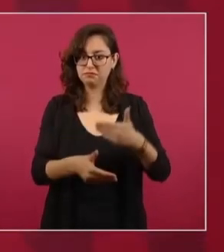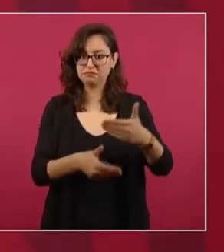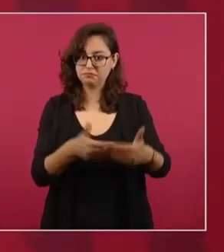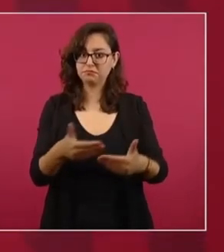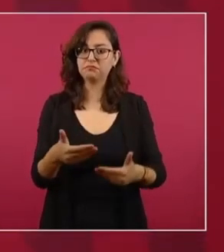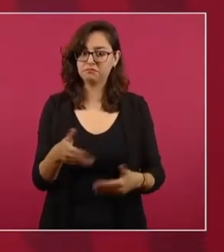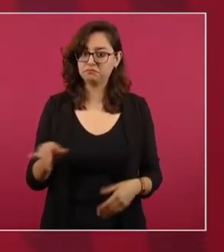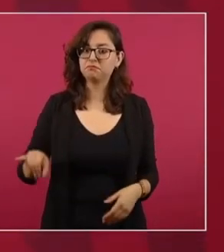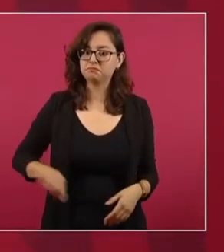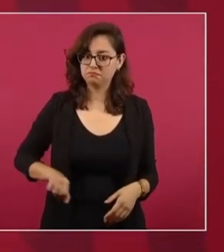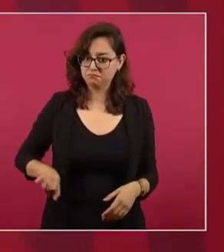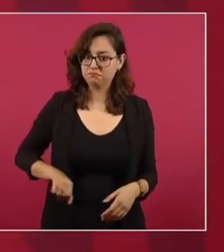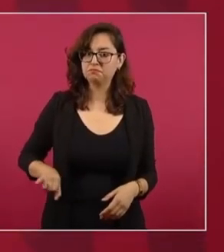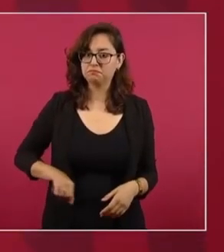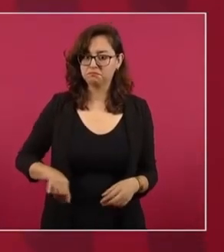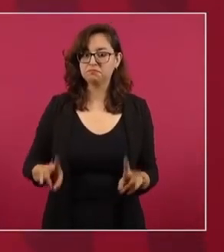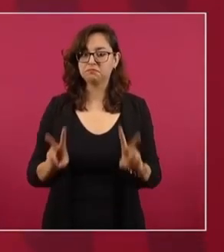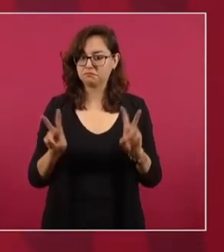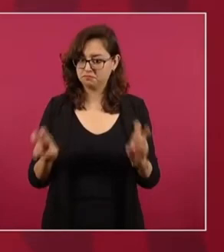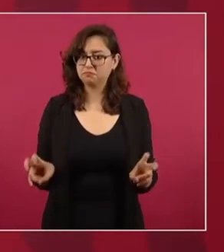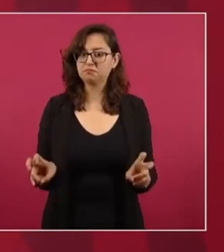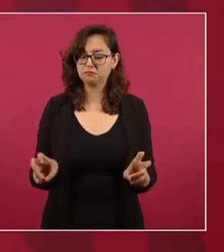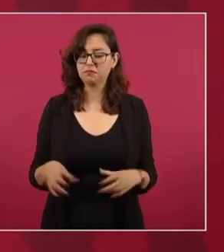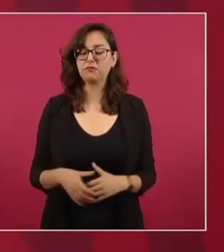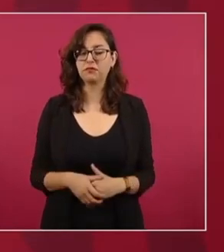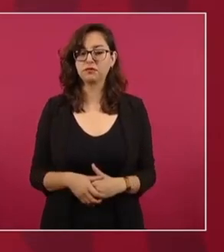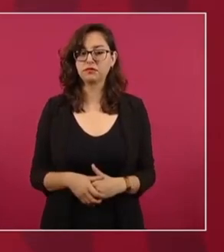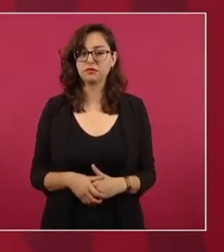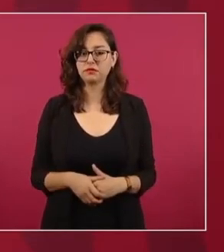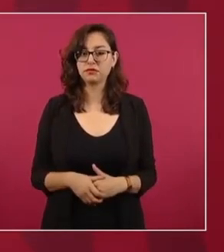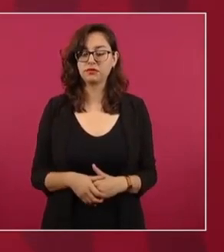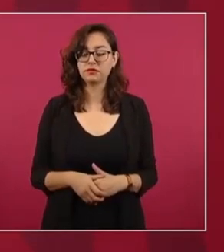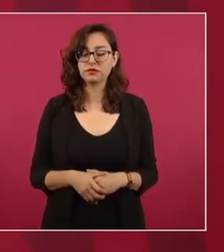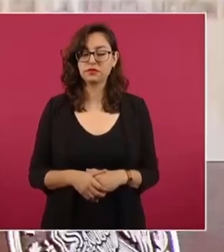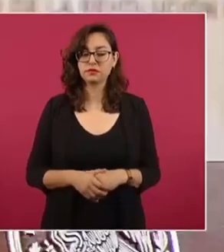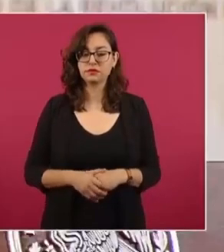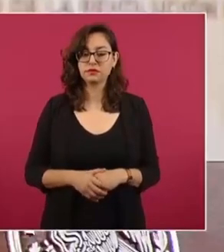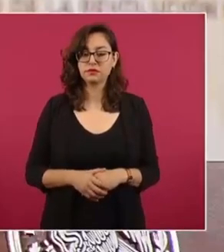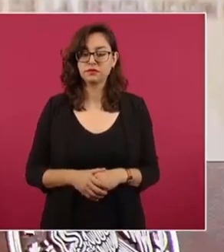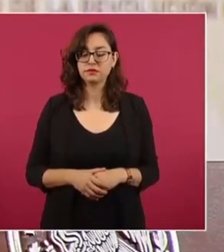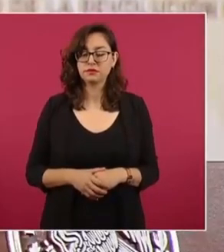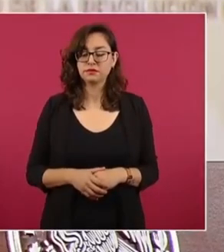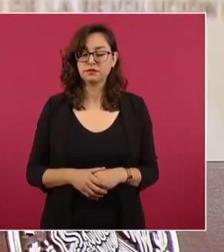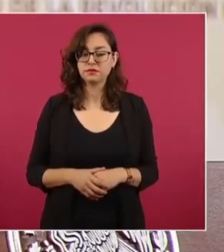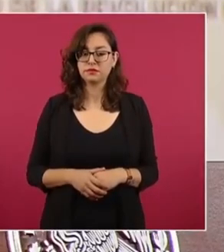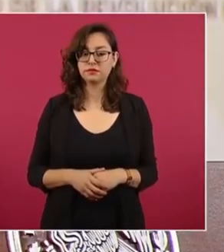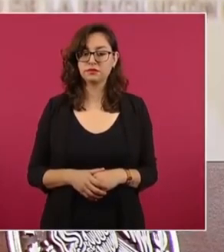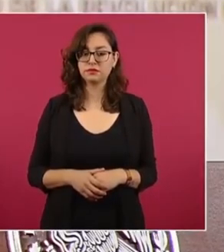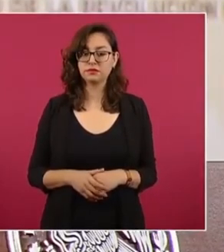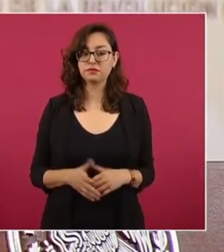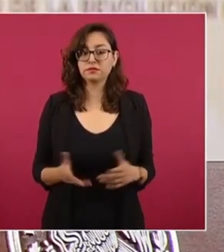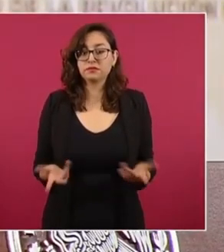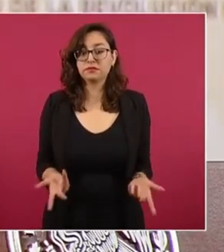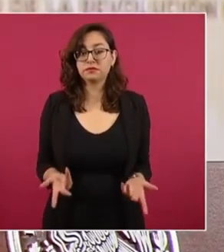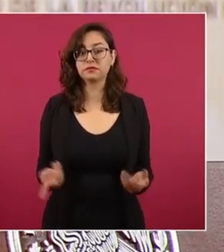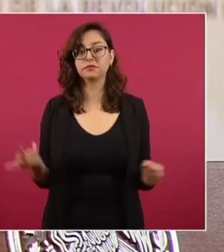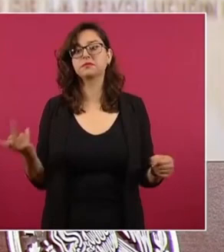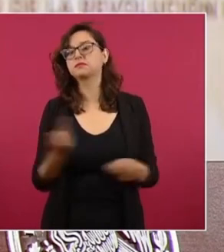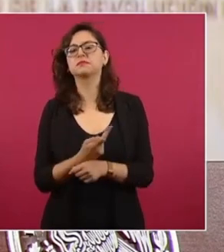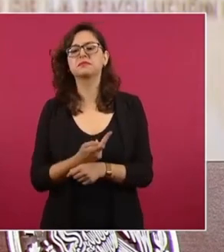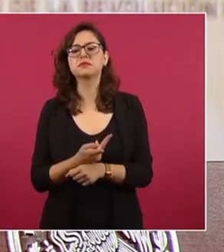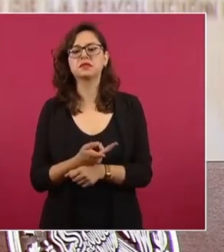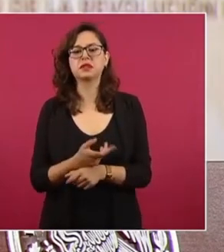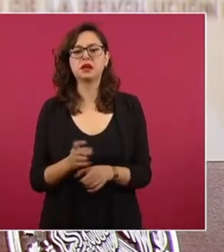sí es interesante esto. Que son cosas que pasaron como de